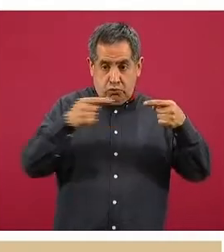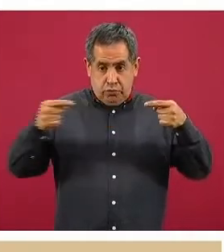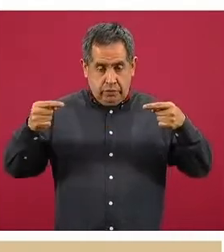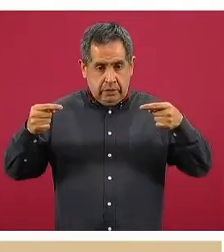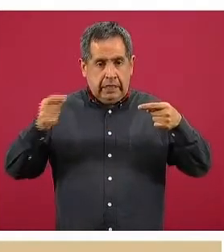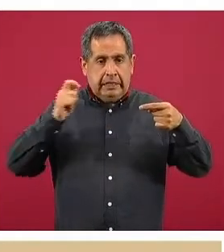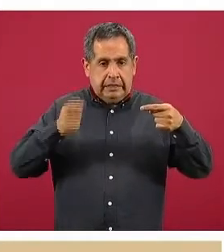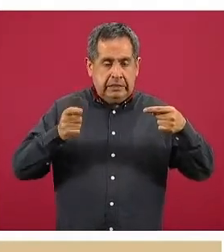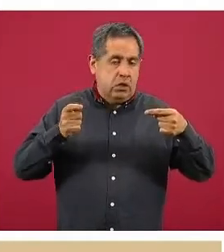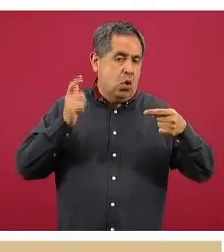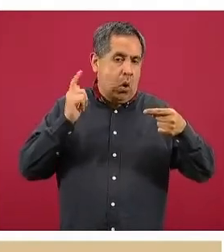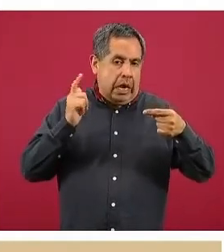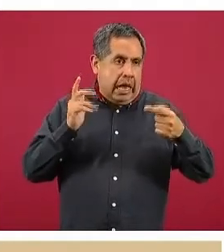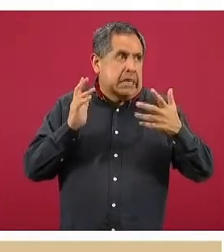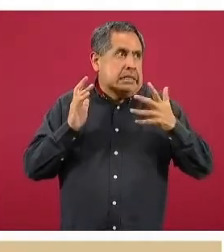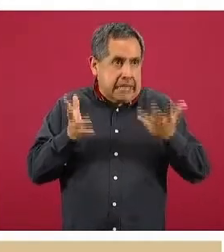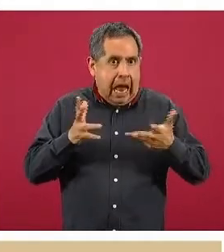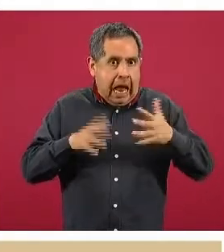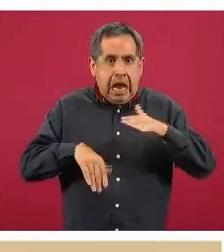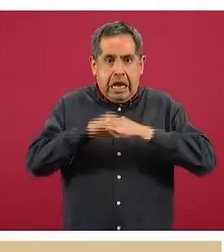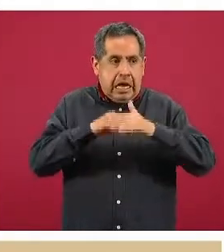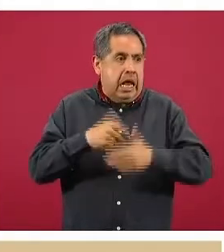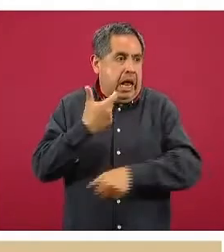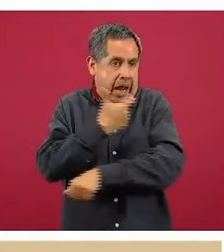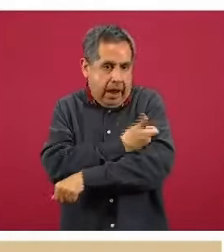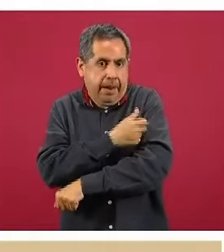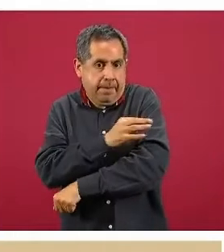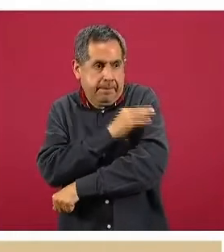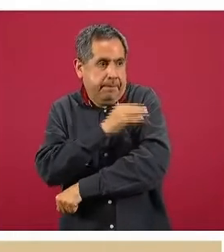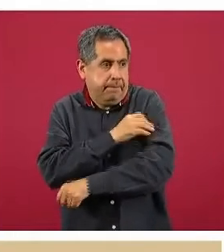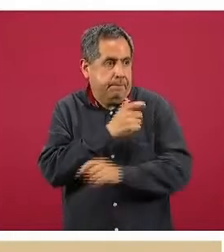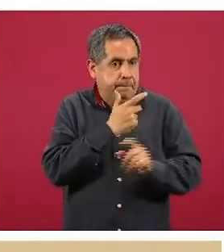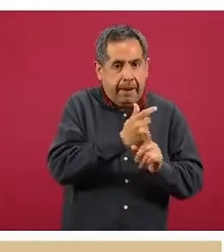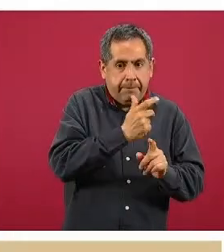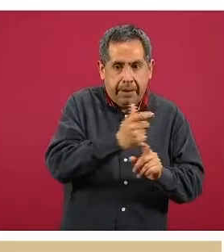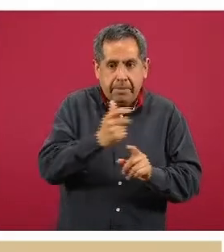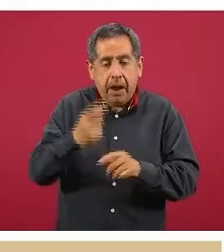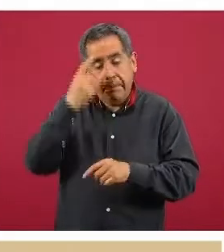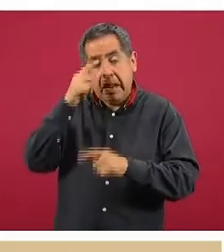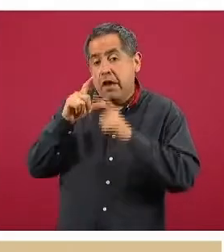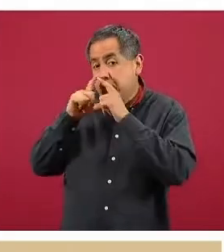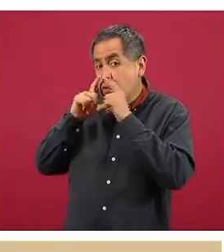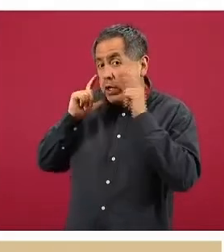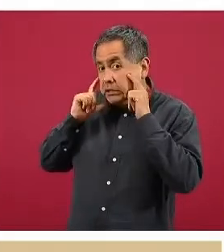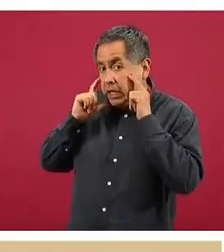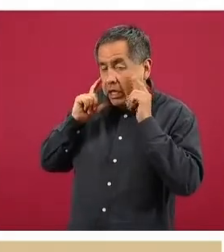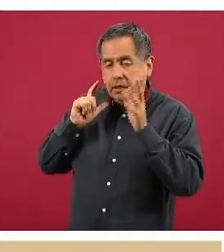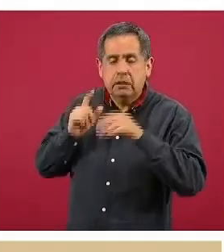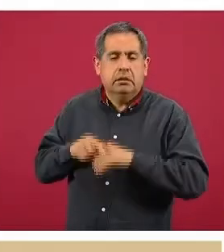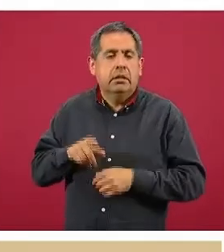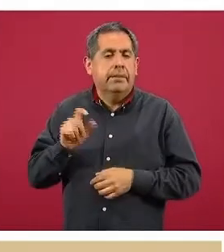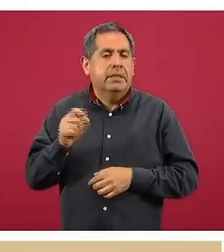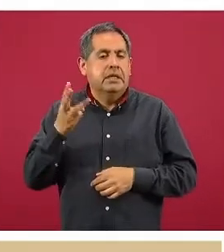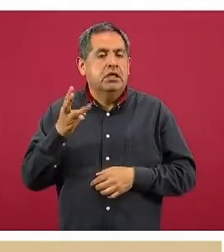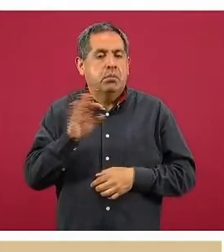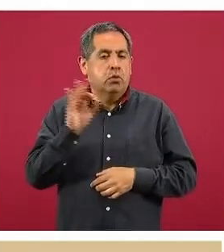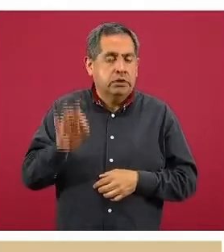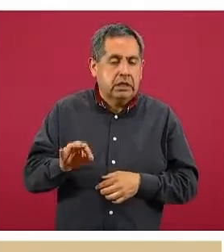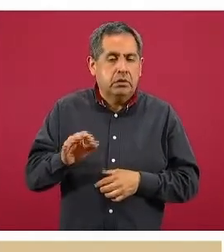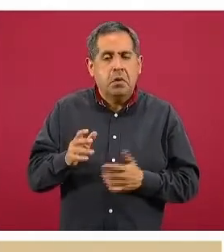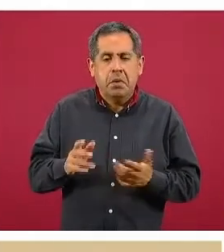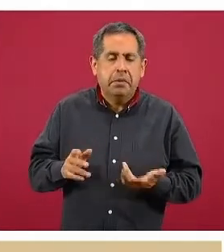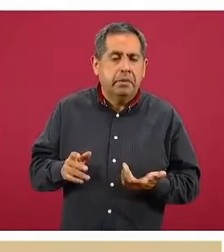que se esperaría haber logrado para el 21 de octubre, sería un avance de un 23%. Vemos